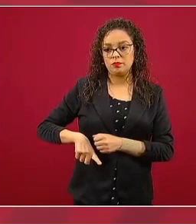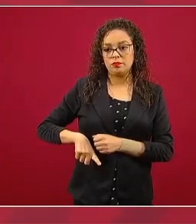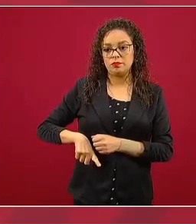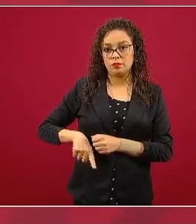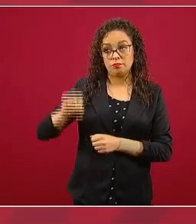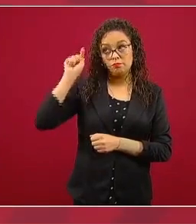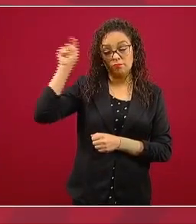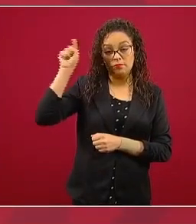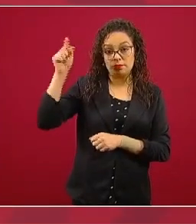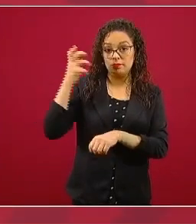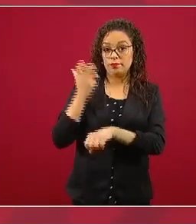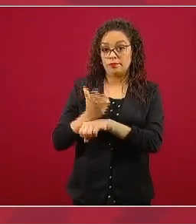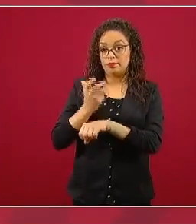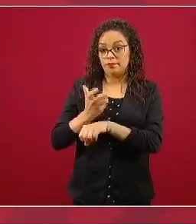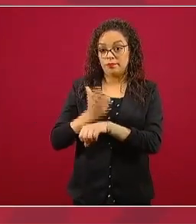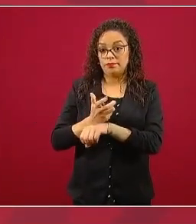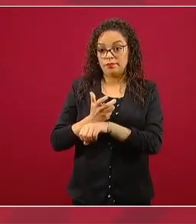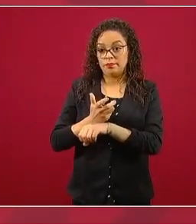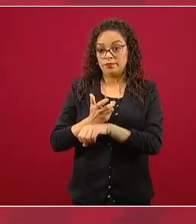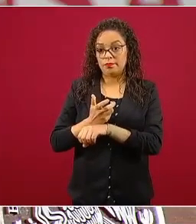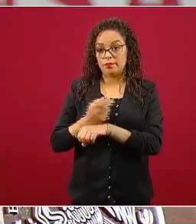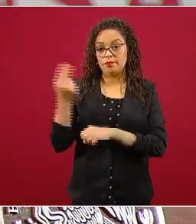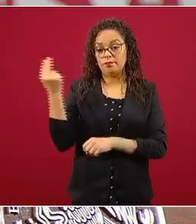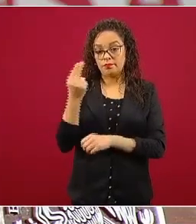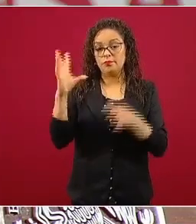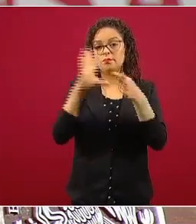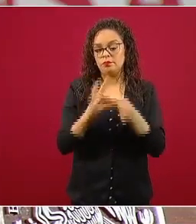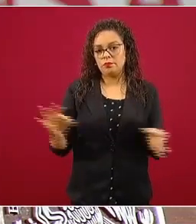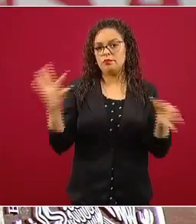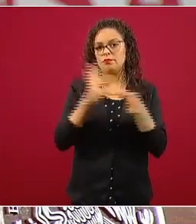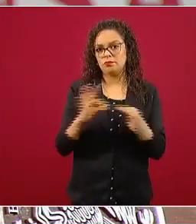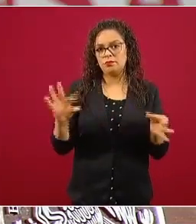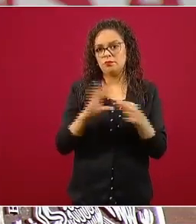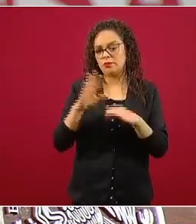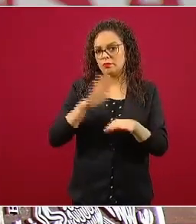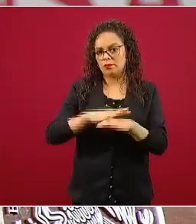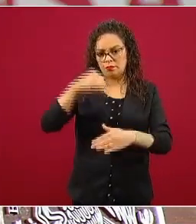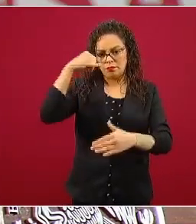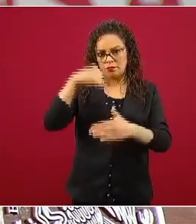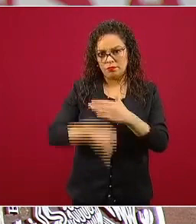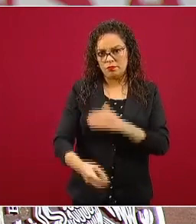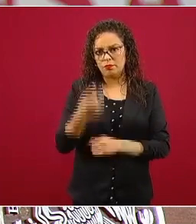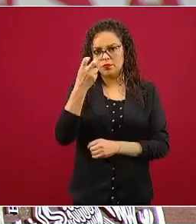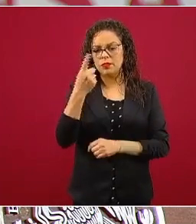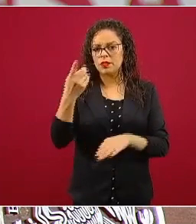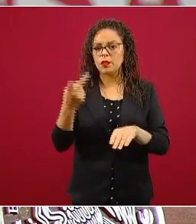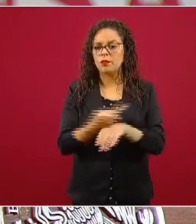que tiene que explicar esta situación, como nosotros